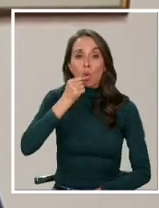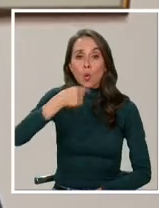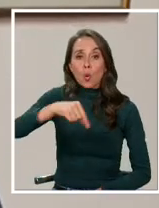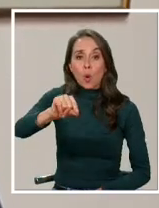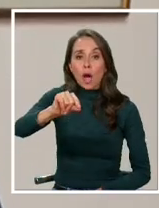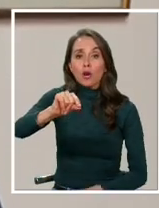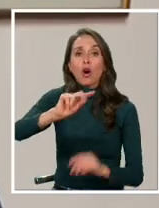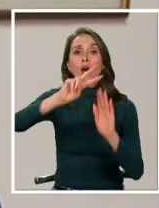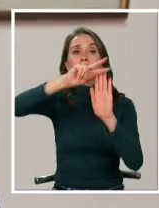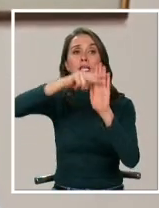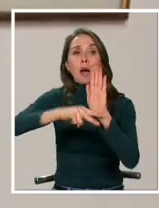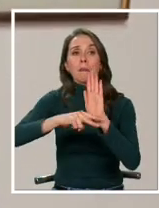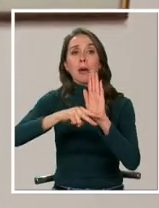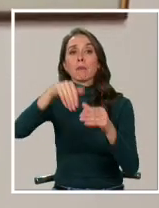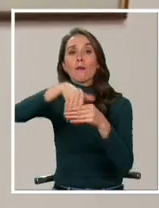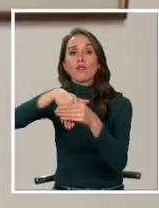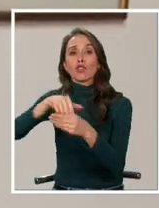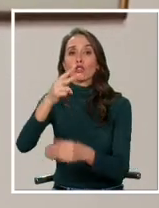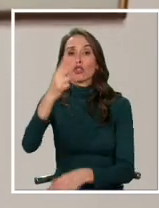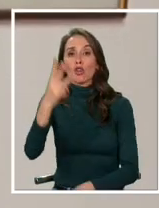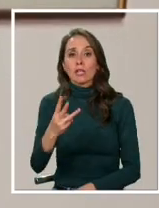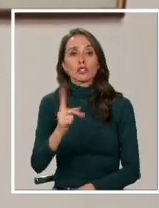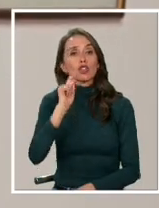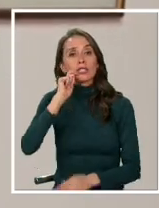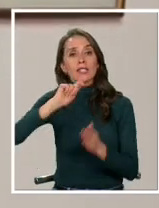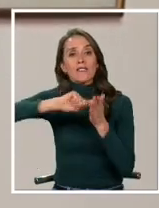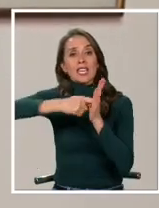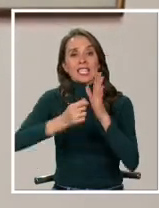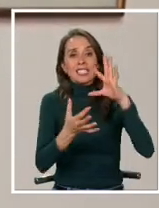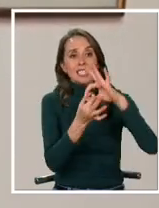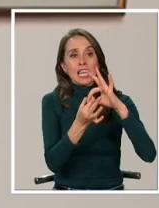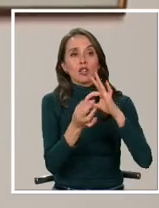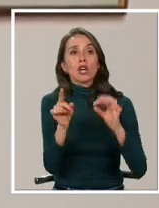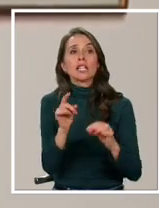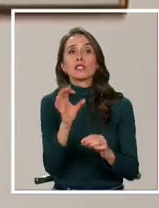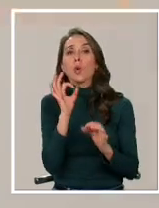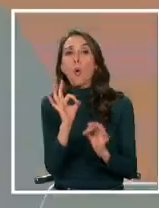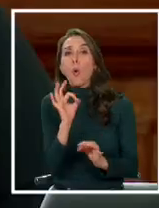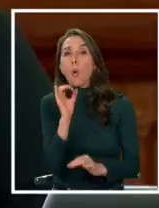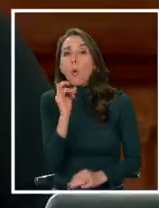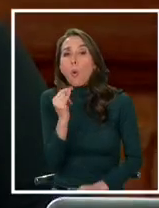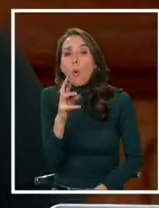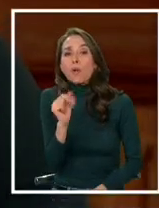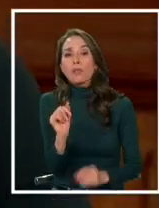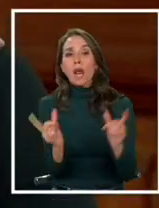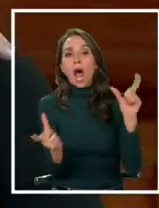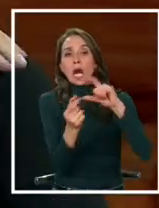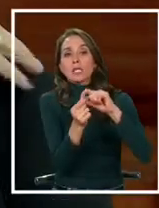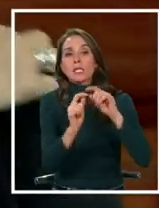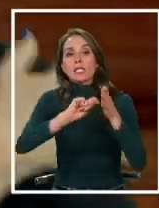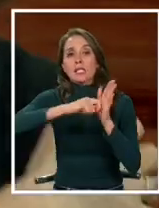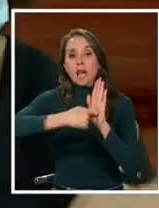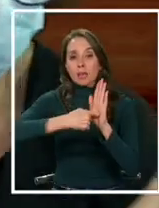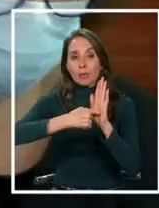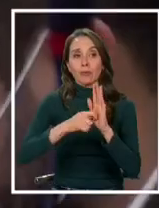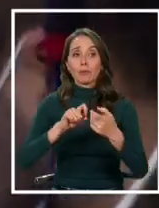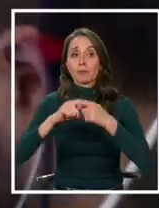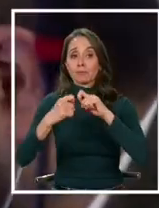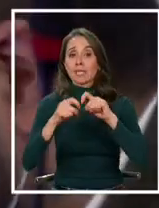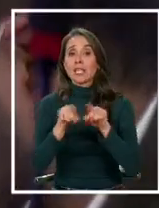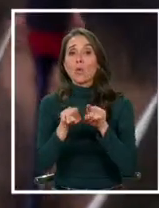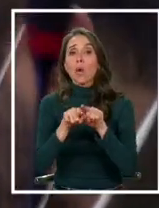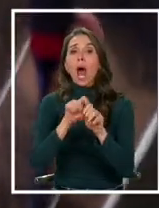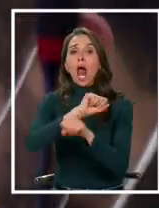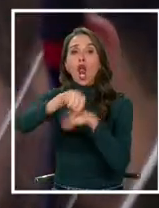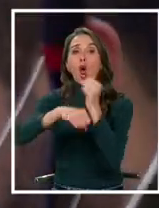tengan que ser cambiados por dos tercios eso no es un cerrojo eso es un Ultra cerrojo un conflicto que se transformó en uno de los grandes nudos de